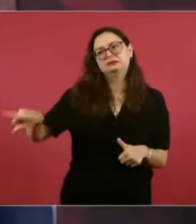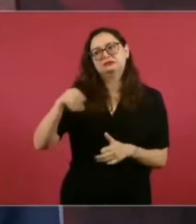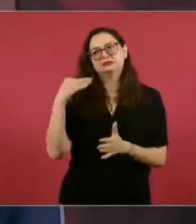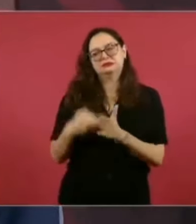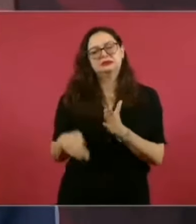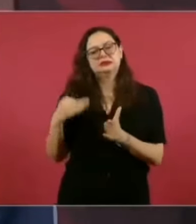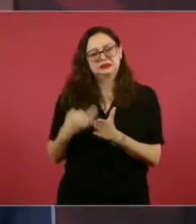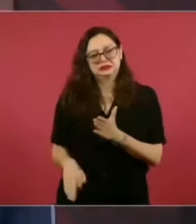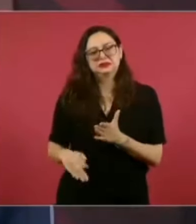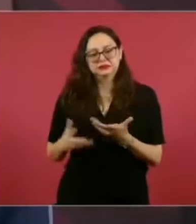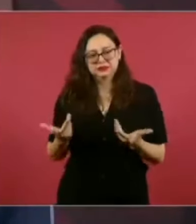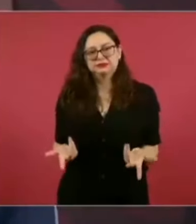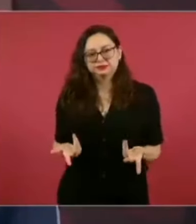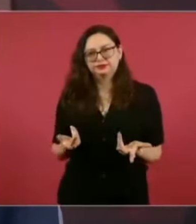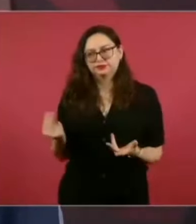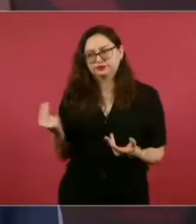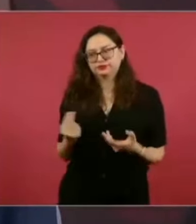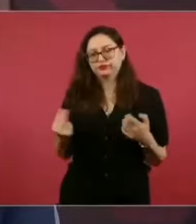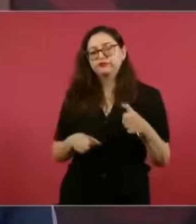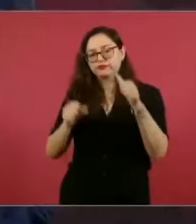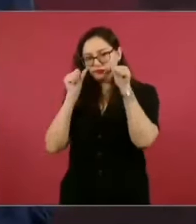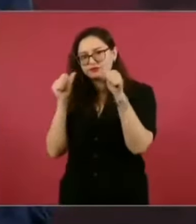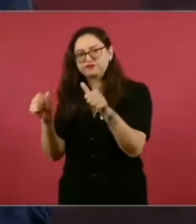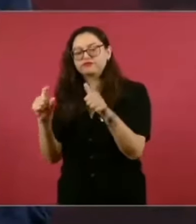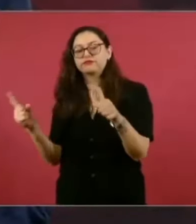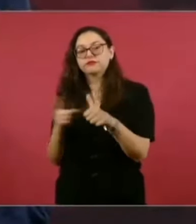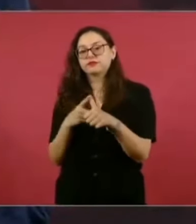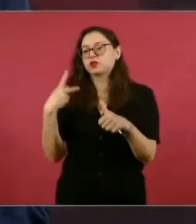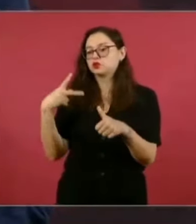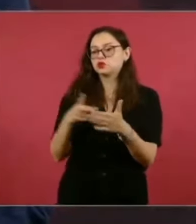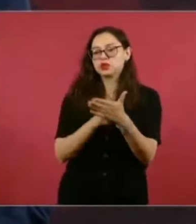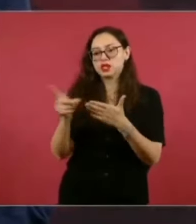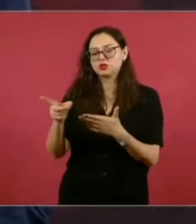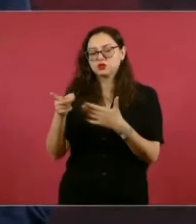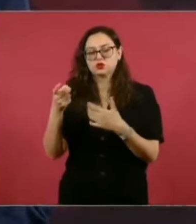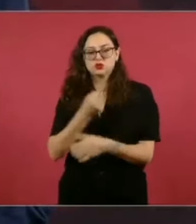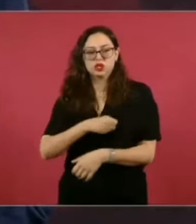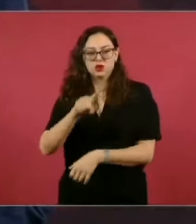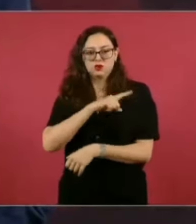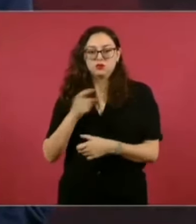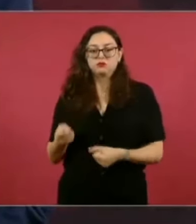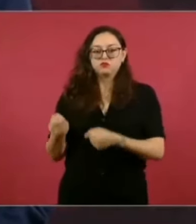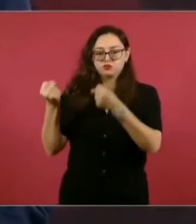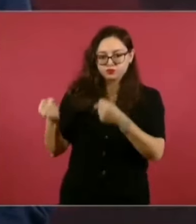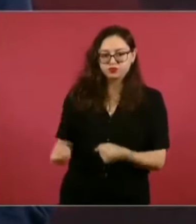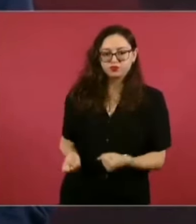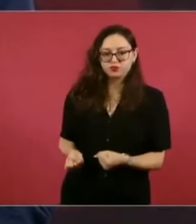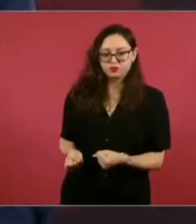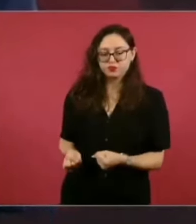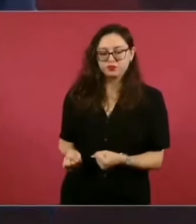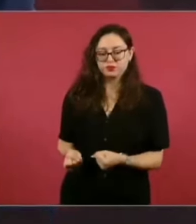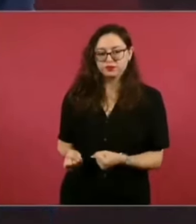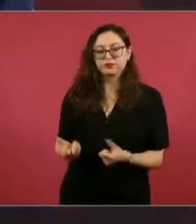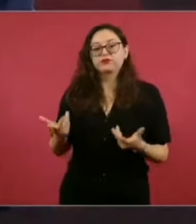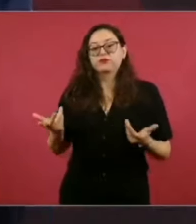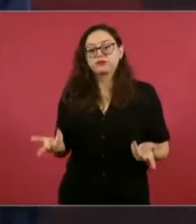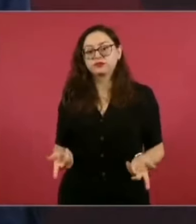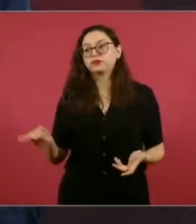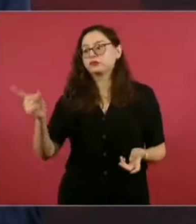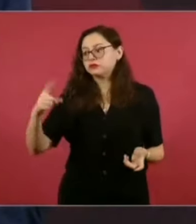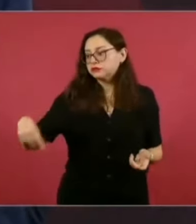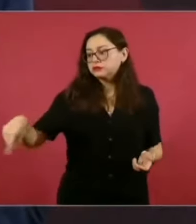es que se garantiza el derecho a la salud. ¿Qué significa ir a un centro